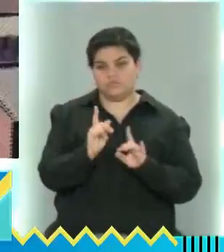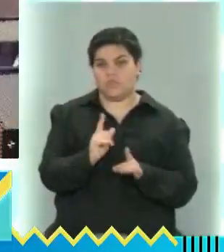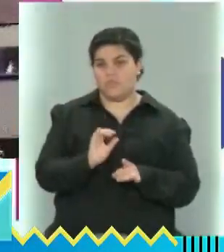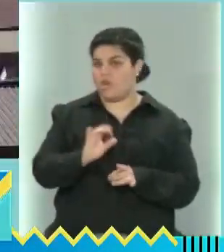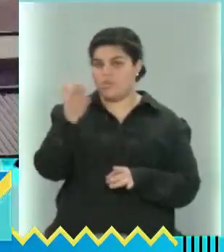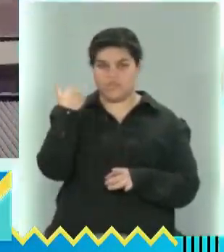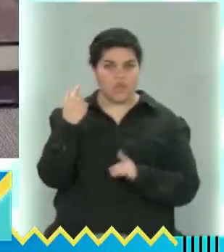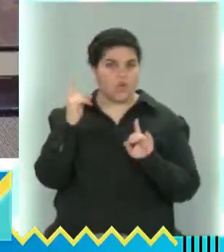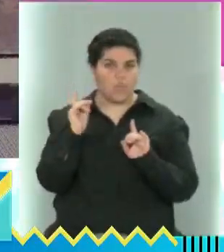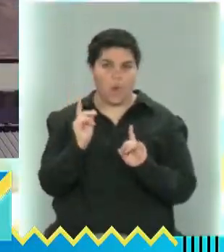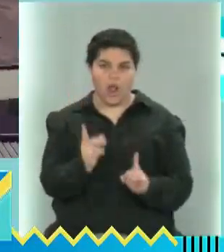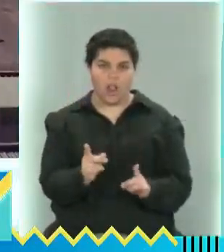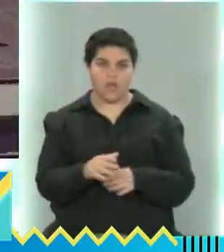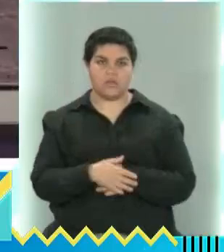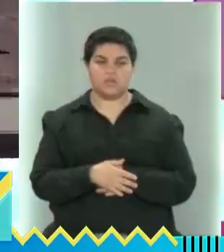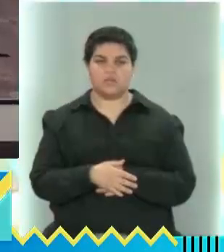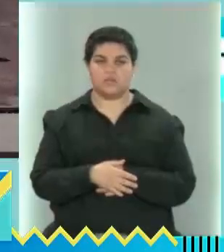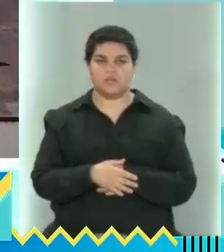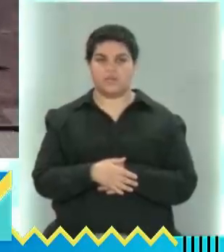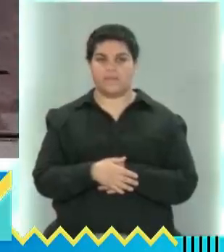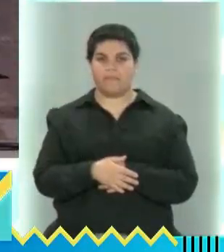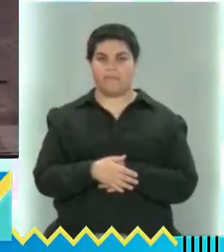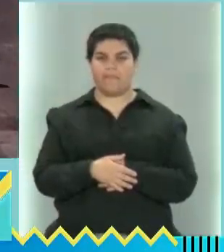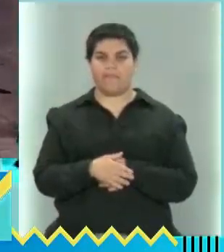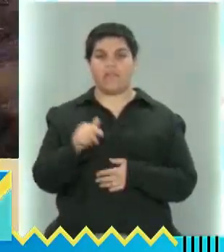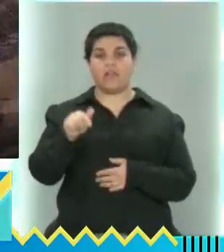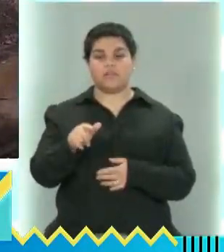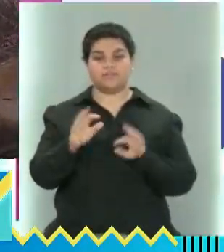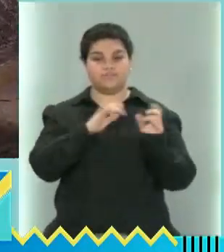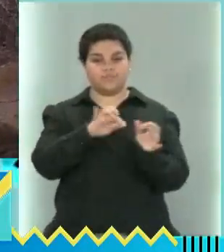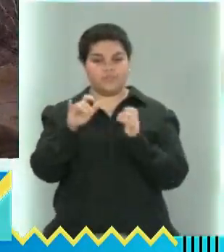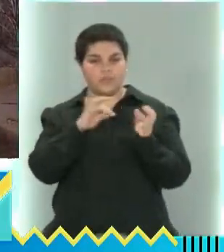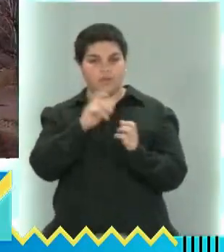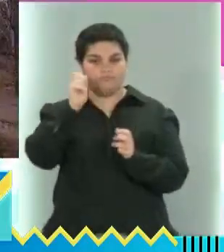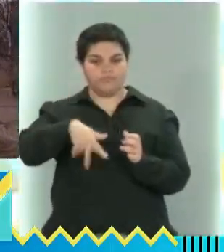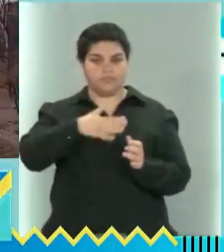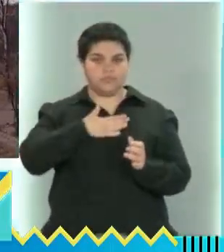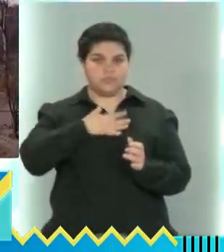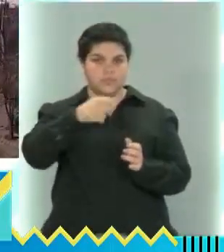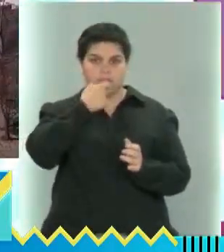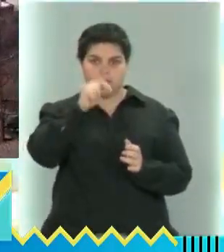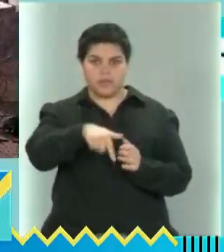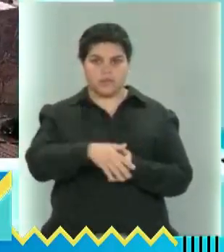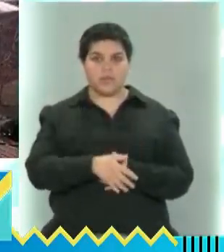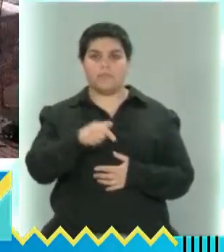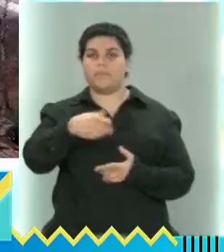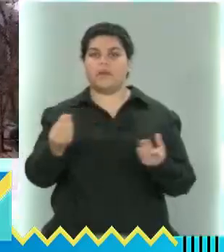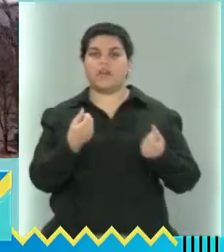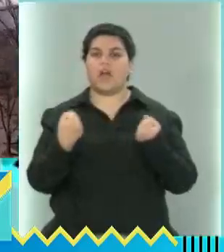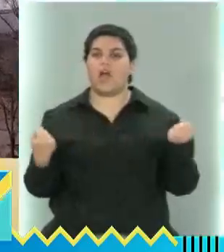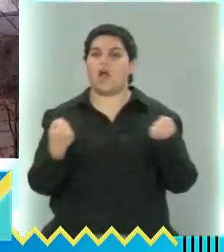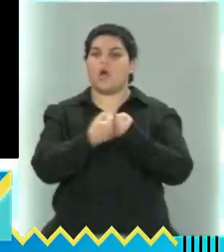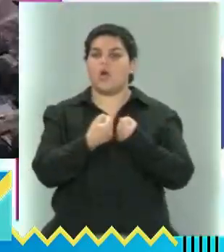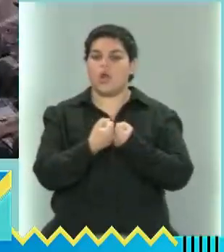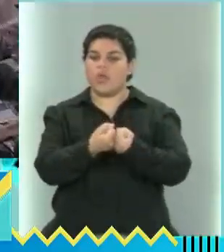año pasado, en la paritaria, en paritaria local, para coordinar y ver